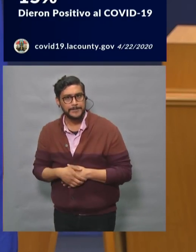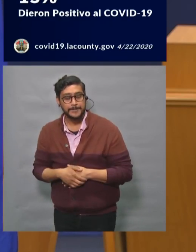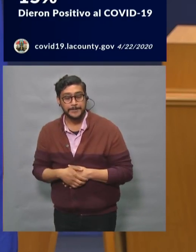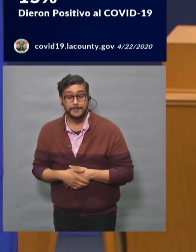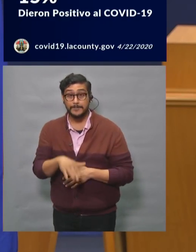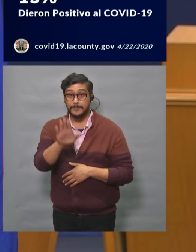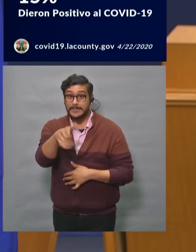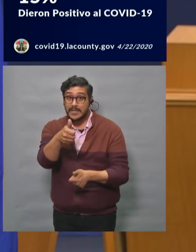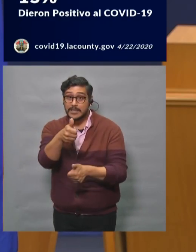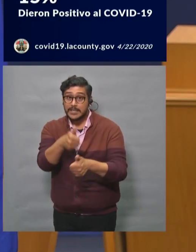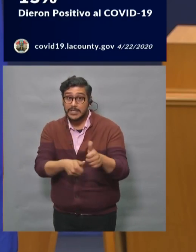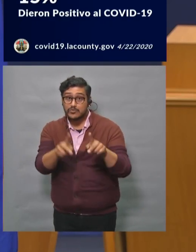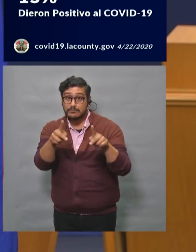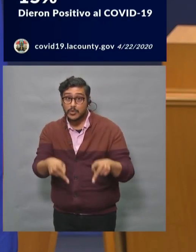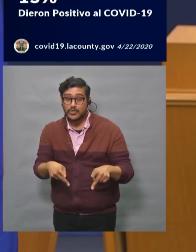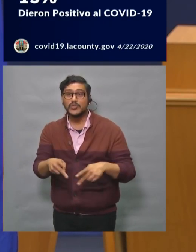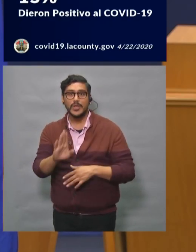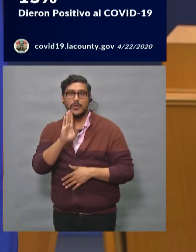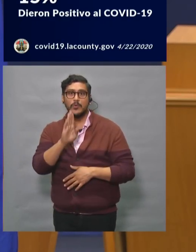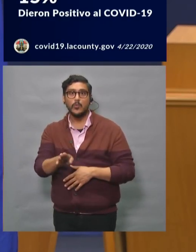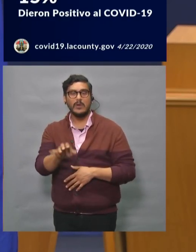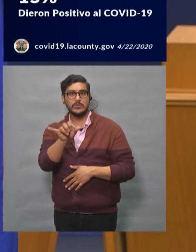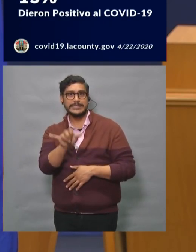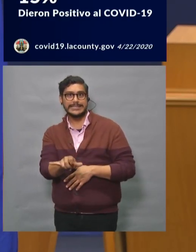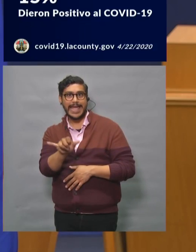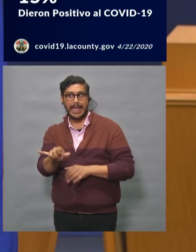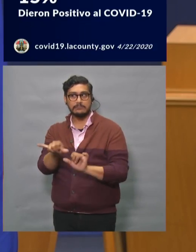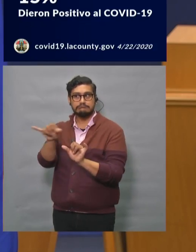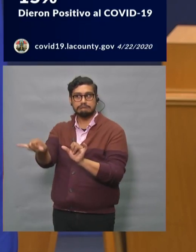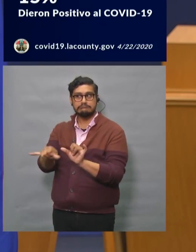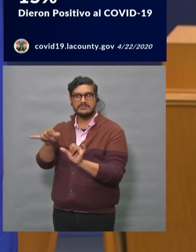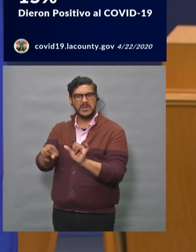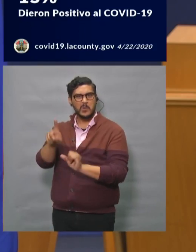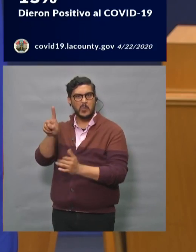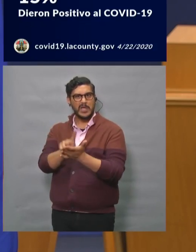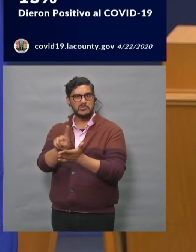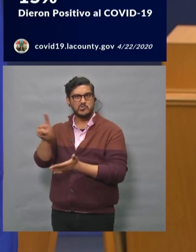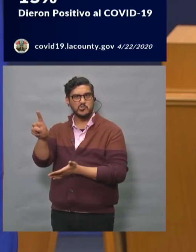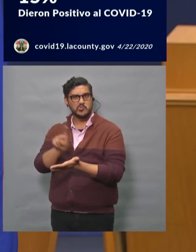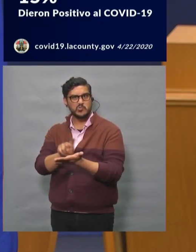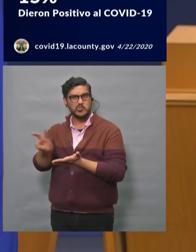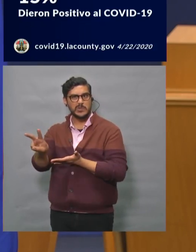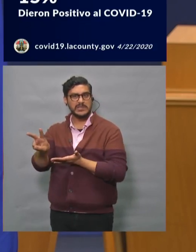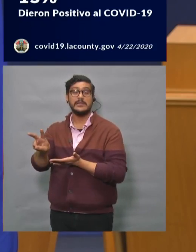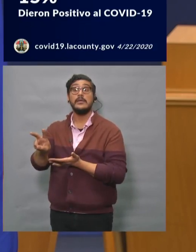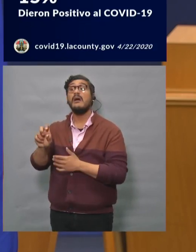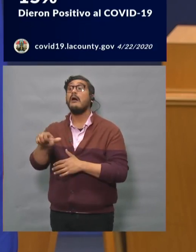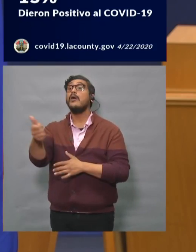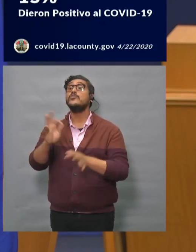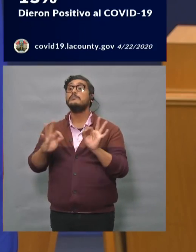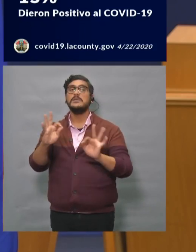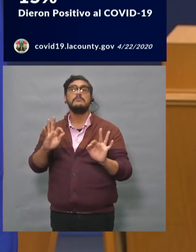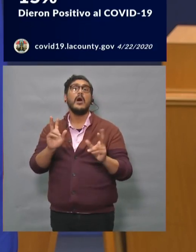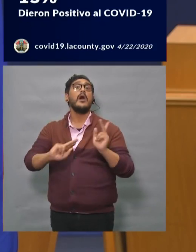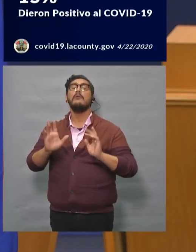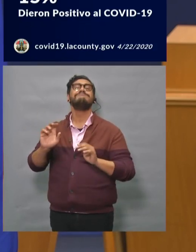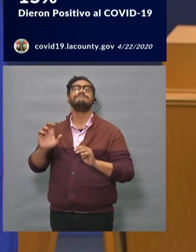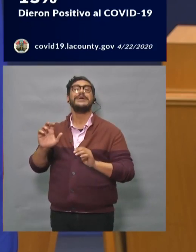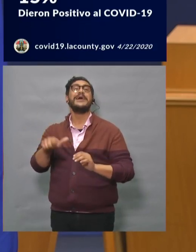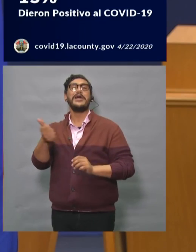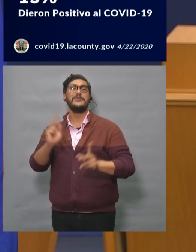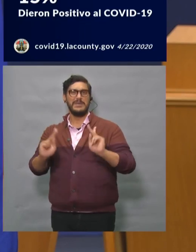Cada personal se quedará entre 1 a 2 semanas y algunas podrán extenderse más allá de las 2 semanas.